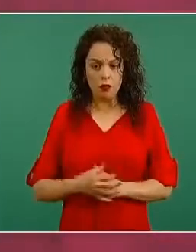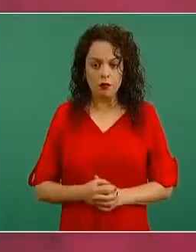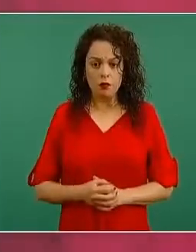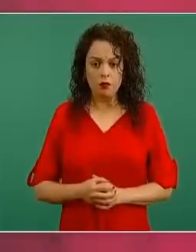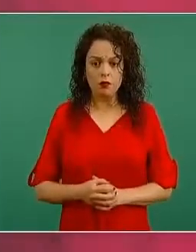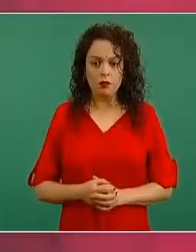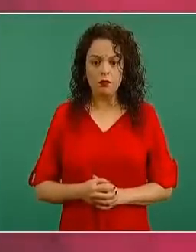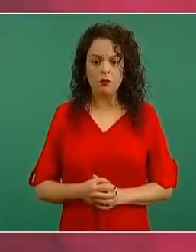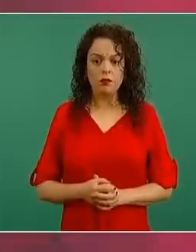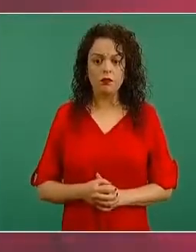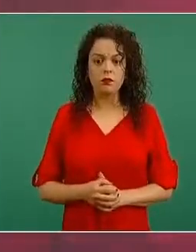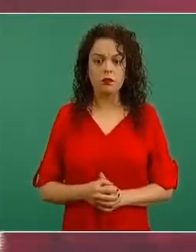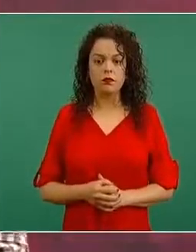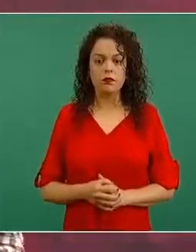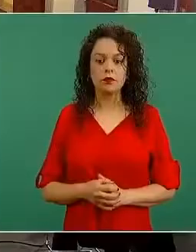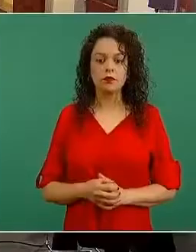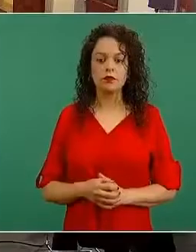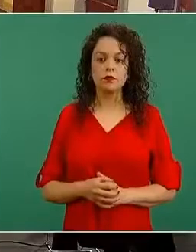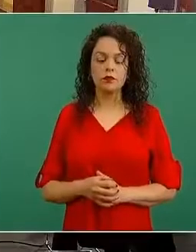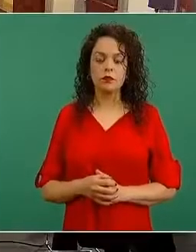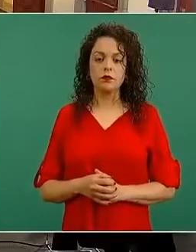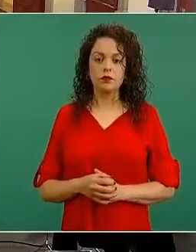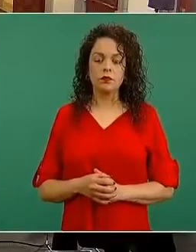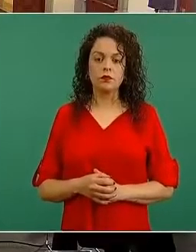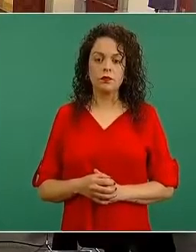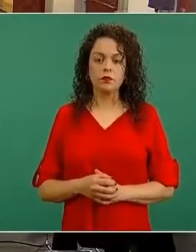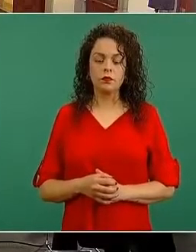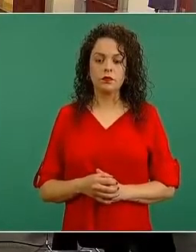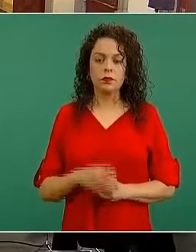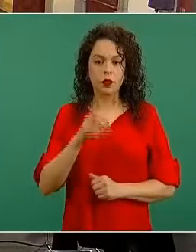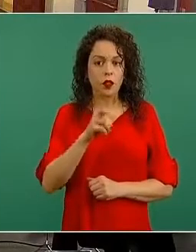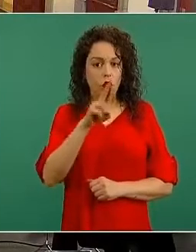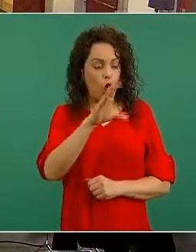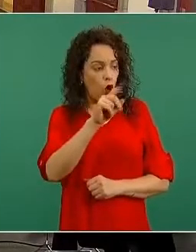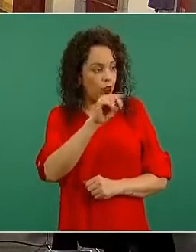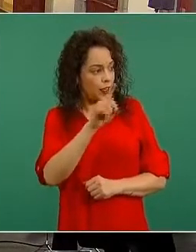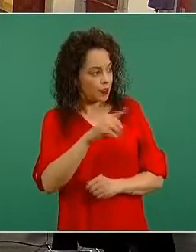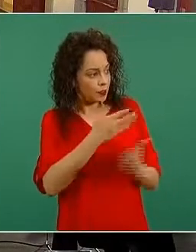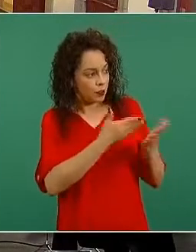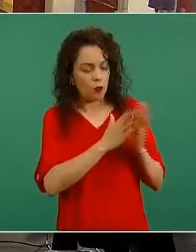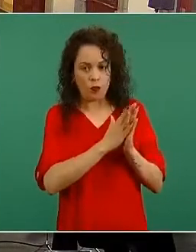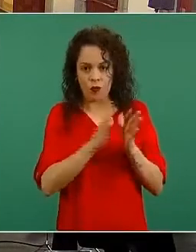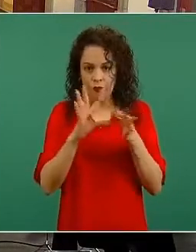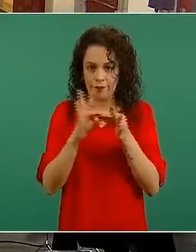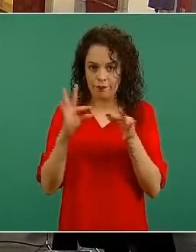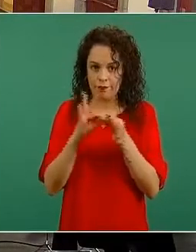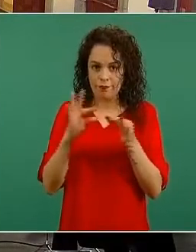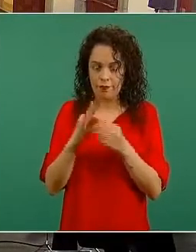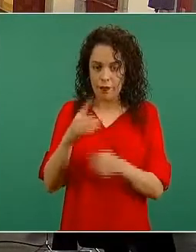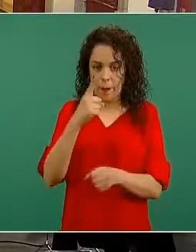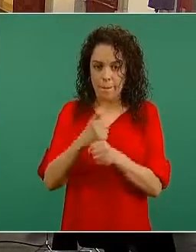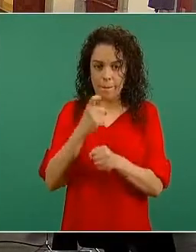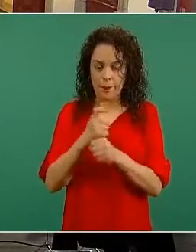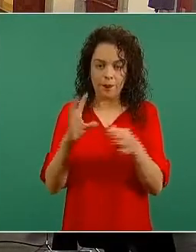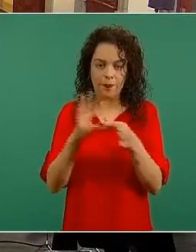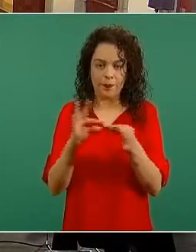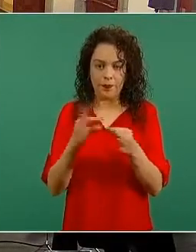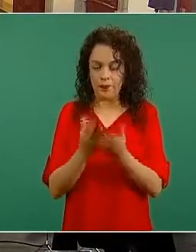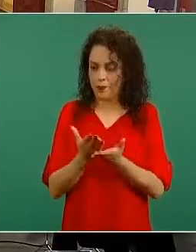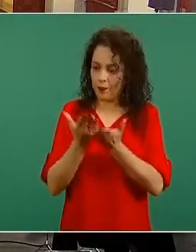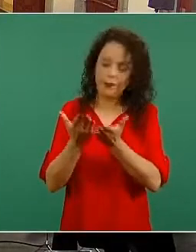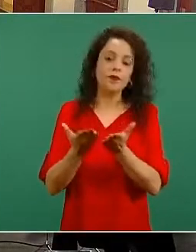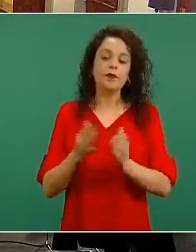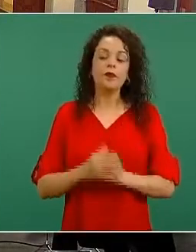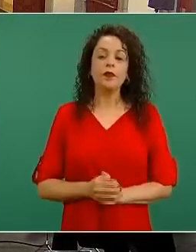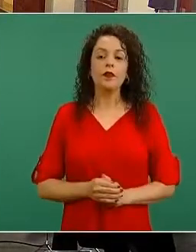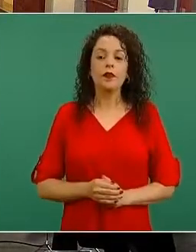horas. Le pido al doctor Cortés si es tan amable de presentar el primer segmento. Con gusto. Muy